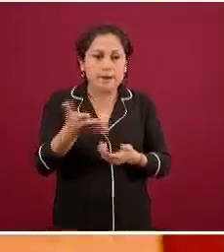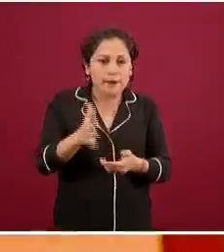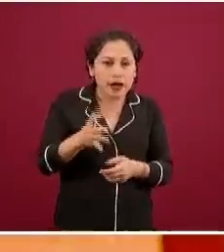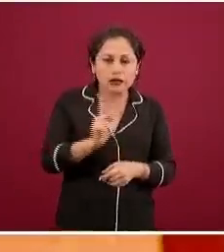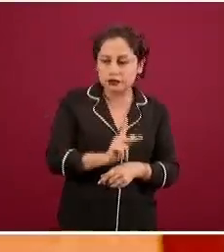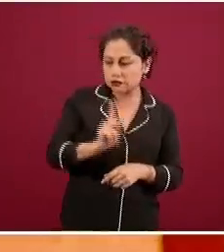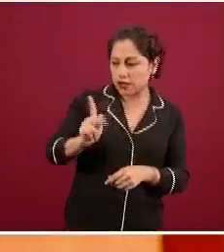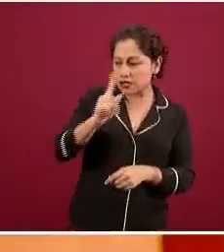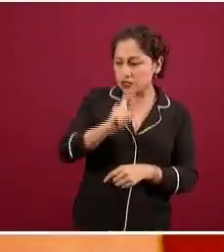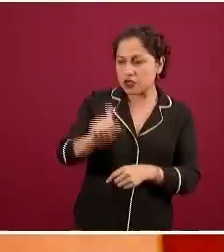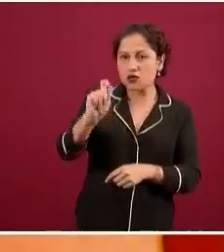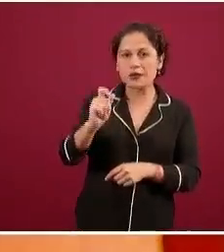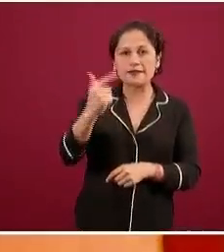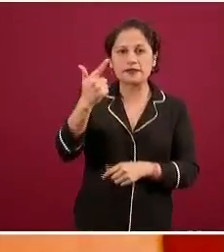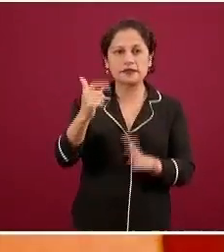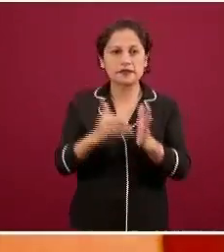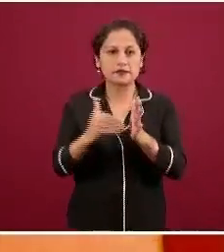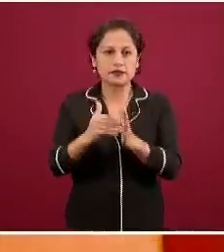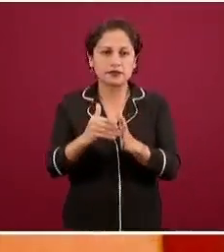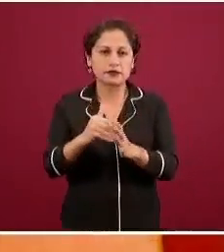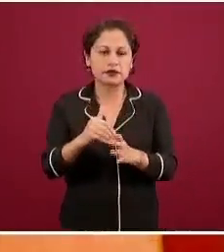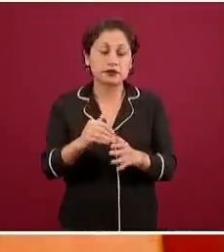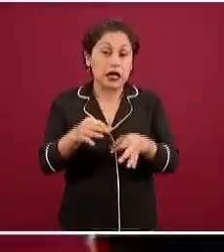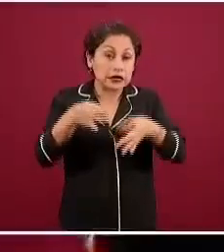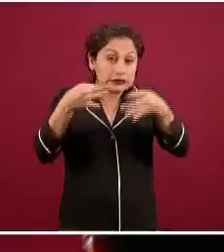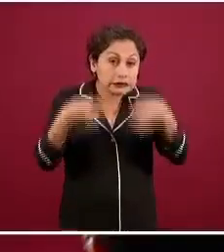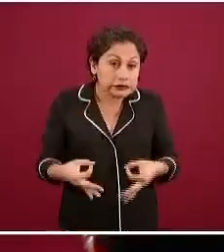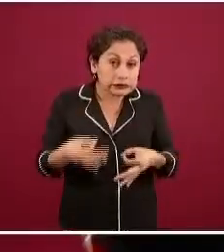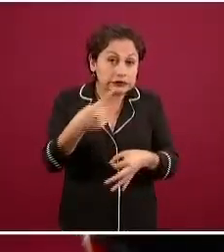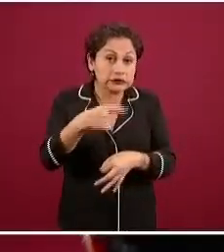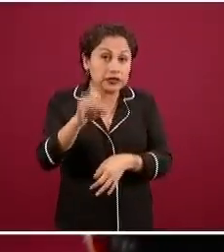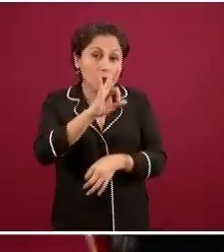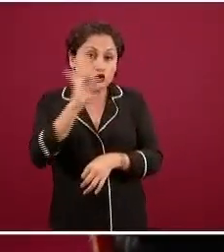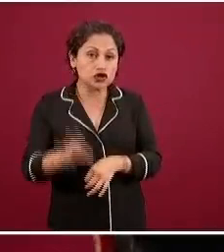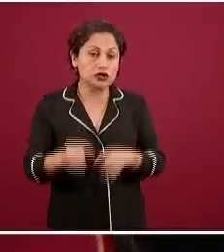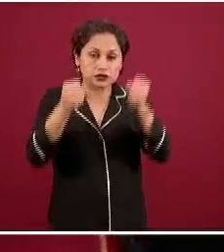con un pequeño margen de error, 2 a 3%.